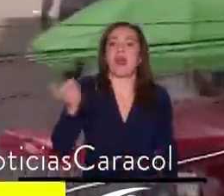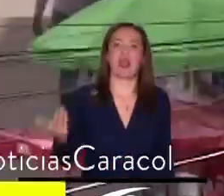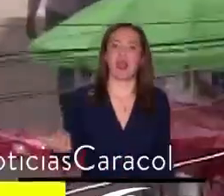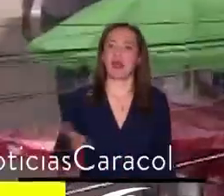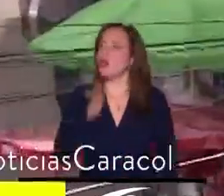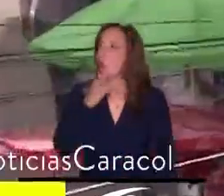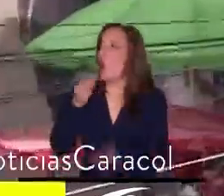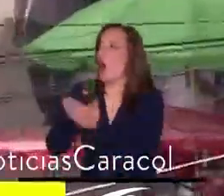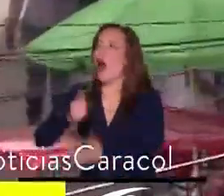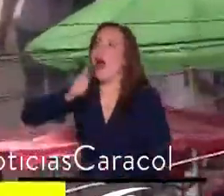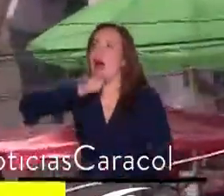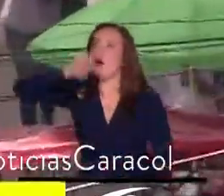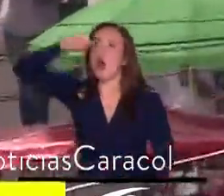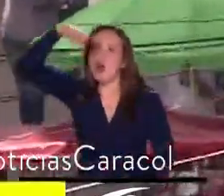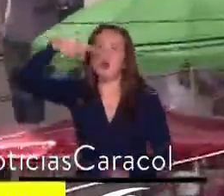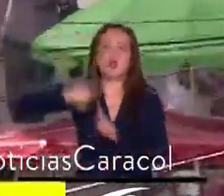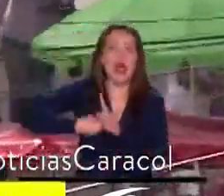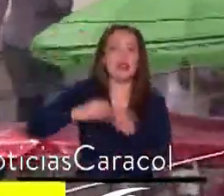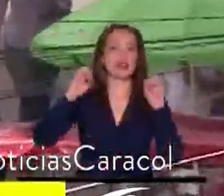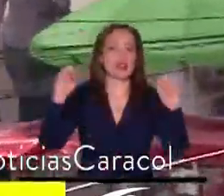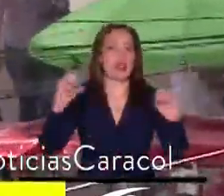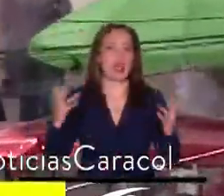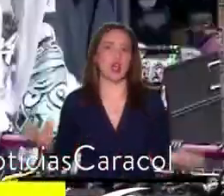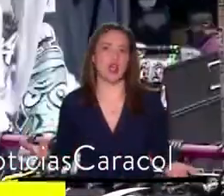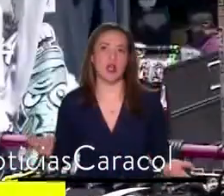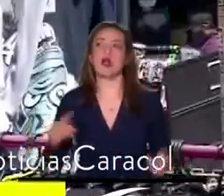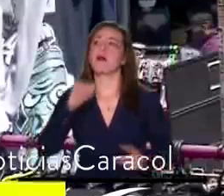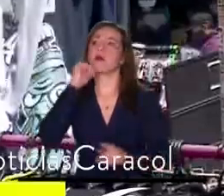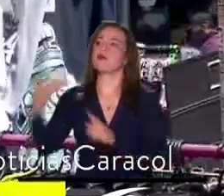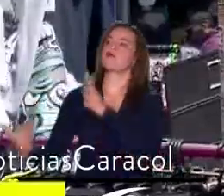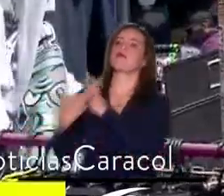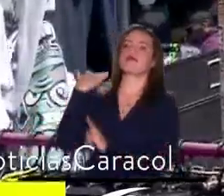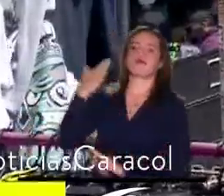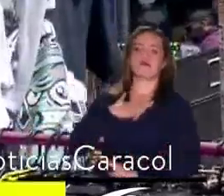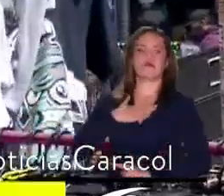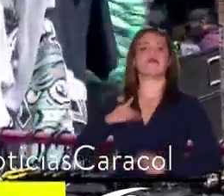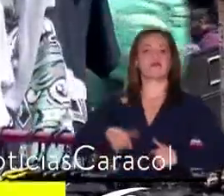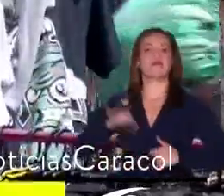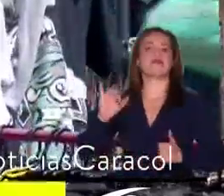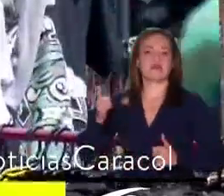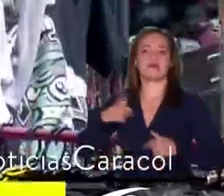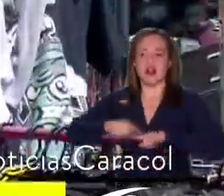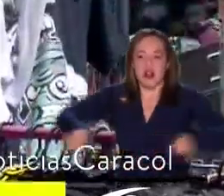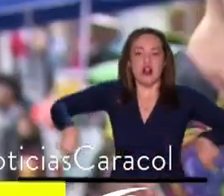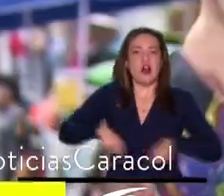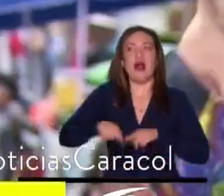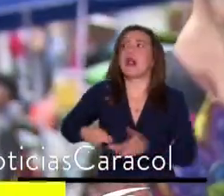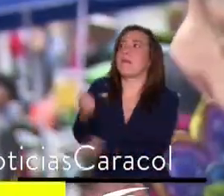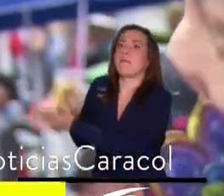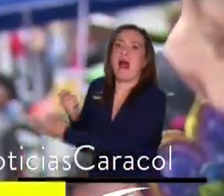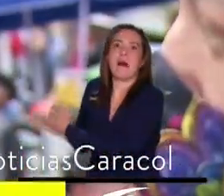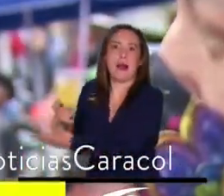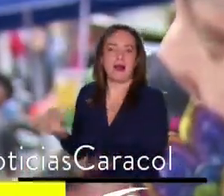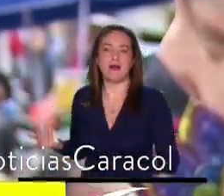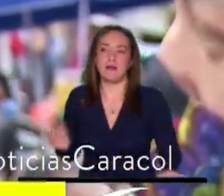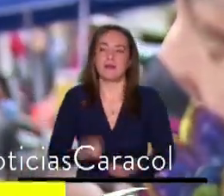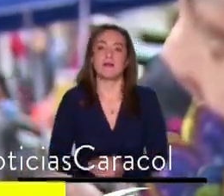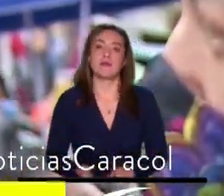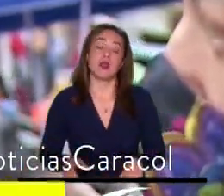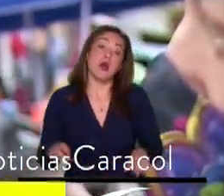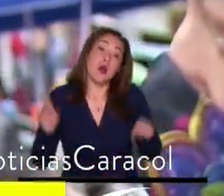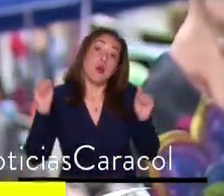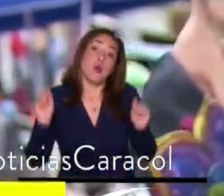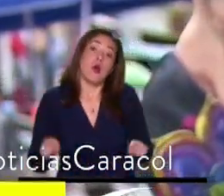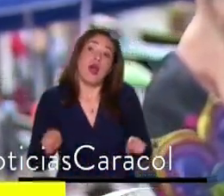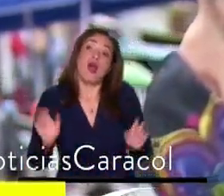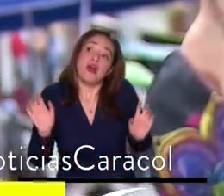pagan servicio, no pagan arriendo, no pagan nada, sí nos perjudican en parte a nosotros, las personas que tenemos locales. Pues se podría hacer, igual que no sea un